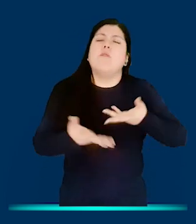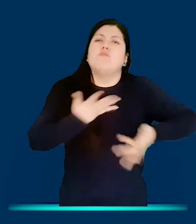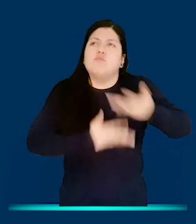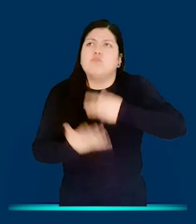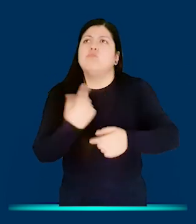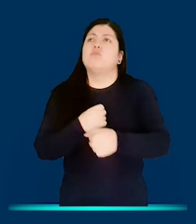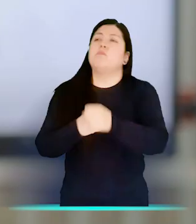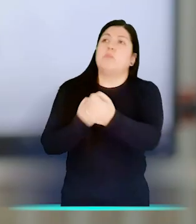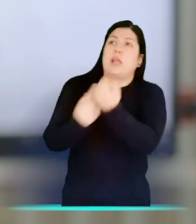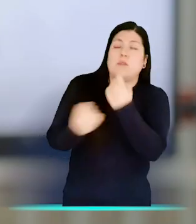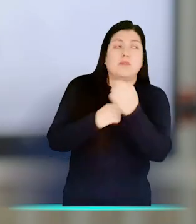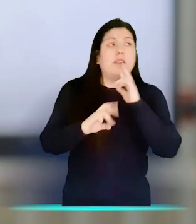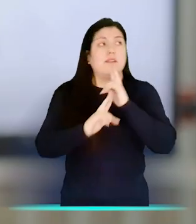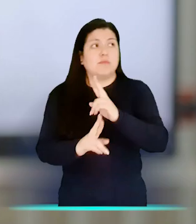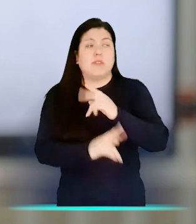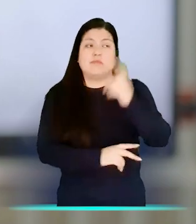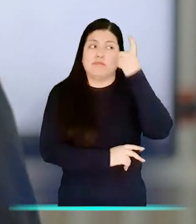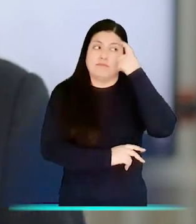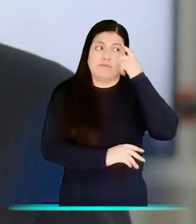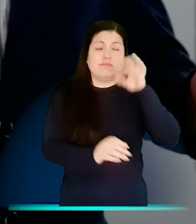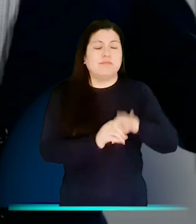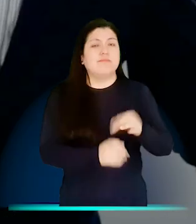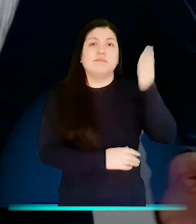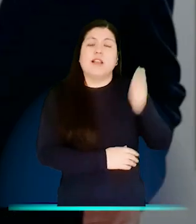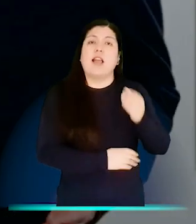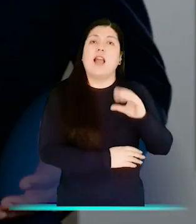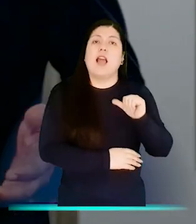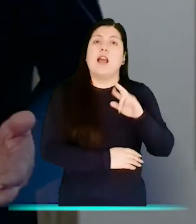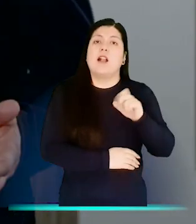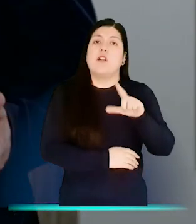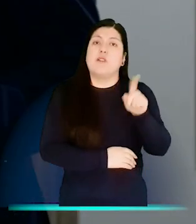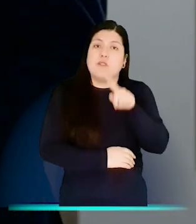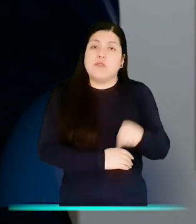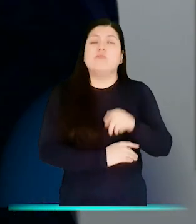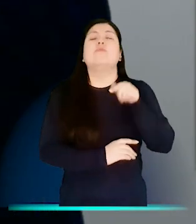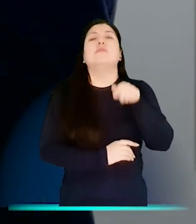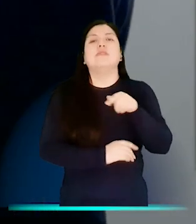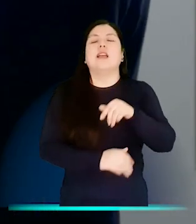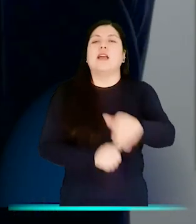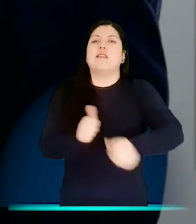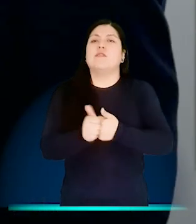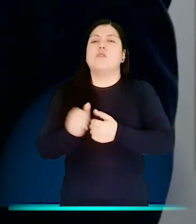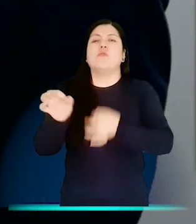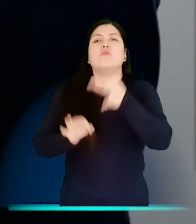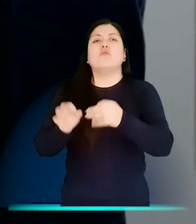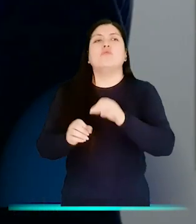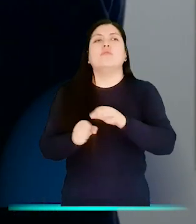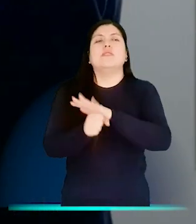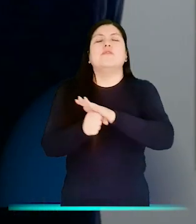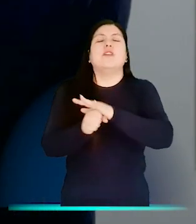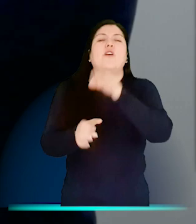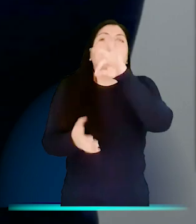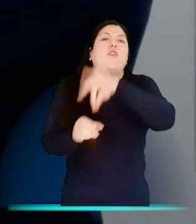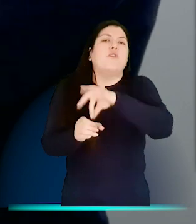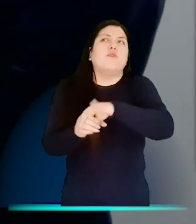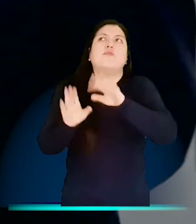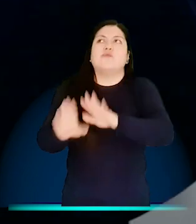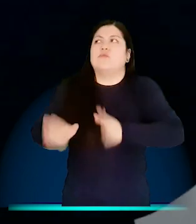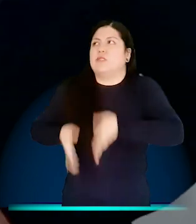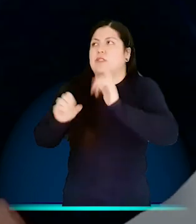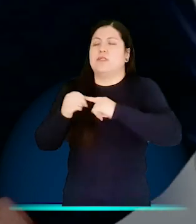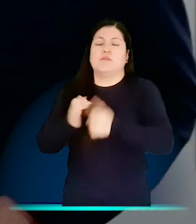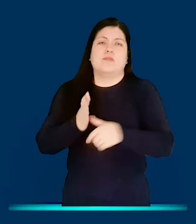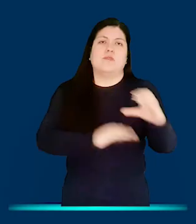transitorias especiales de paz. Bueno, doctor Carlos Leiva, muchísimas gracias por atendernos aquí en Preguntas y Respuestas con